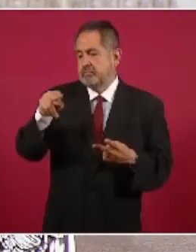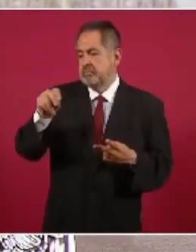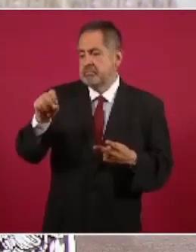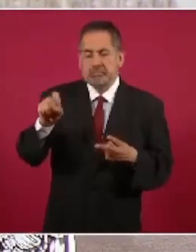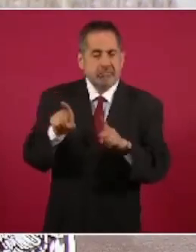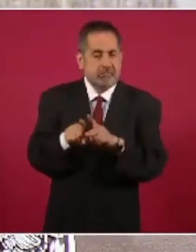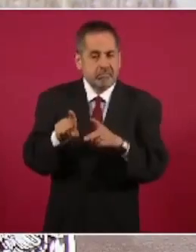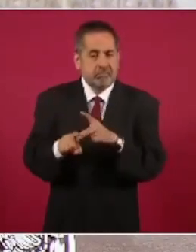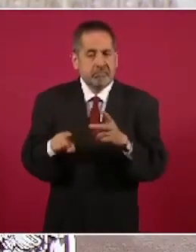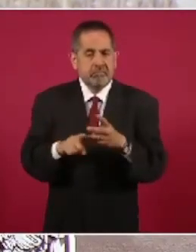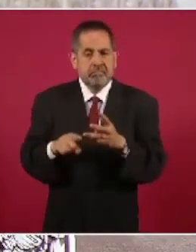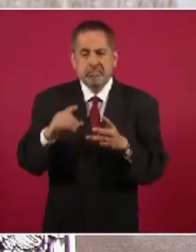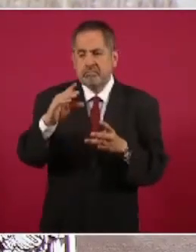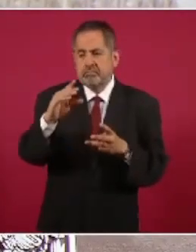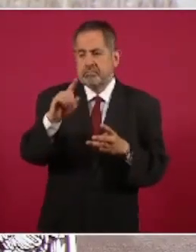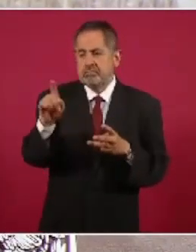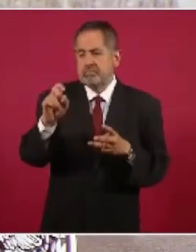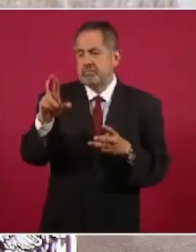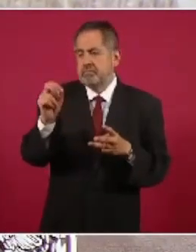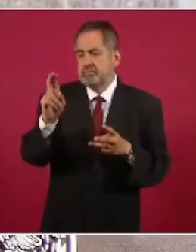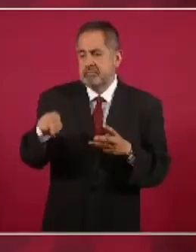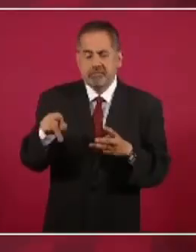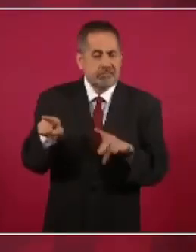y a Cerón.